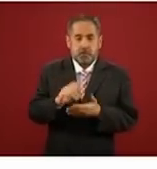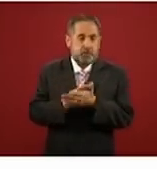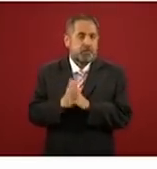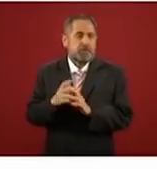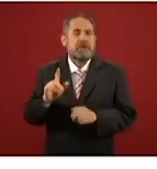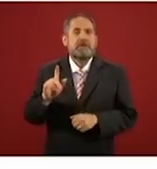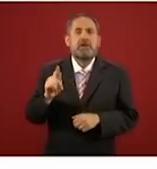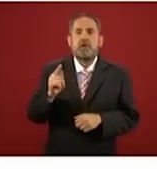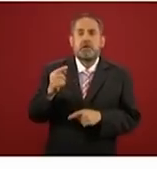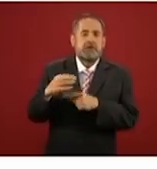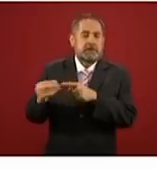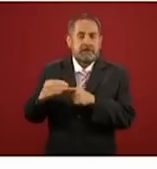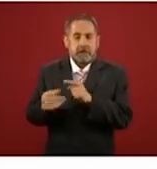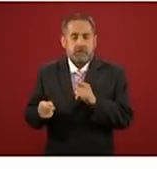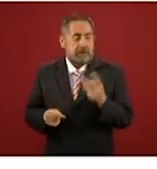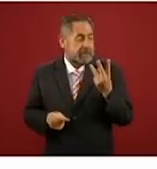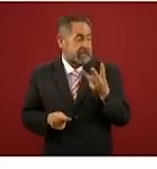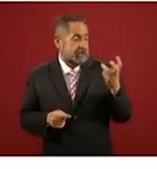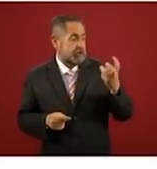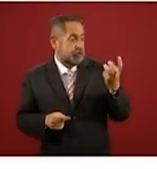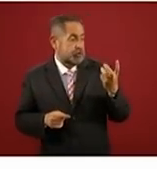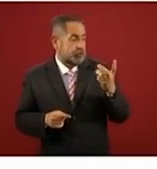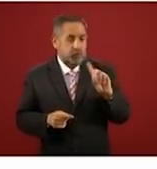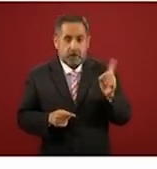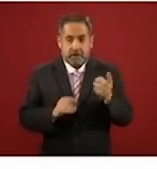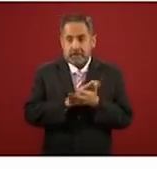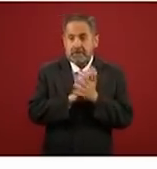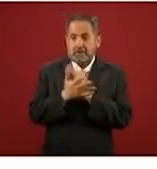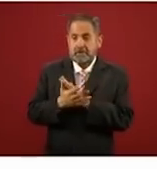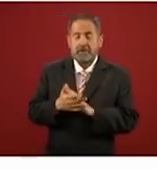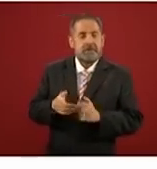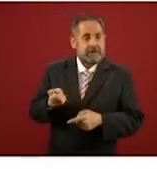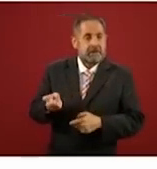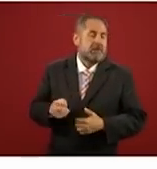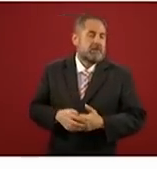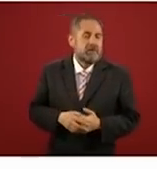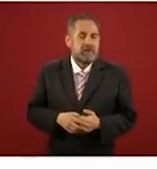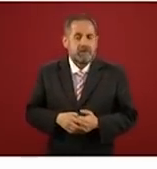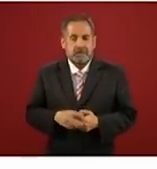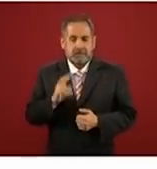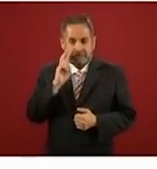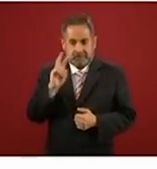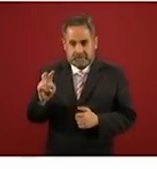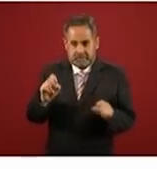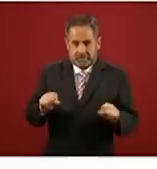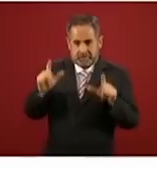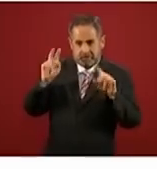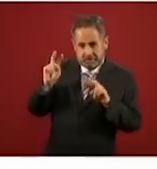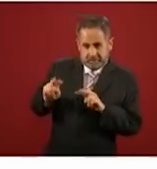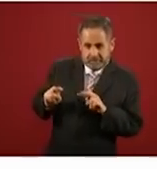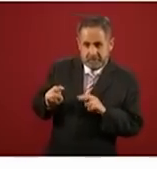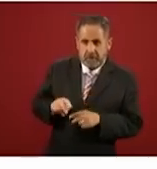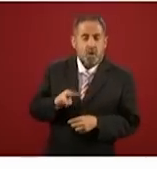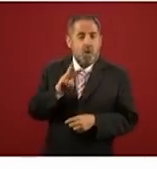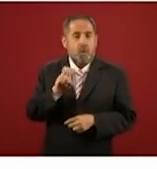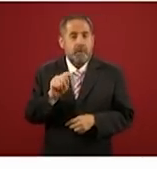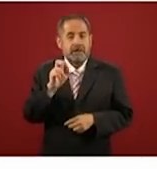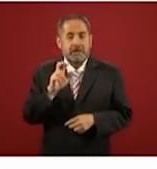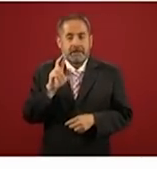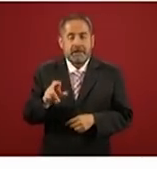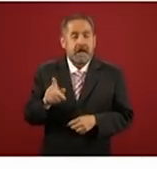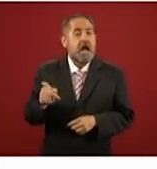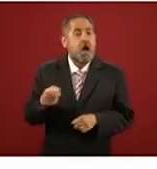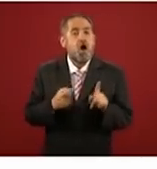71 centavos por los trescientos dólares y ustedes pueden ver en el caso de vuestra unión que